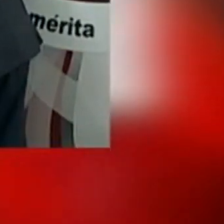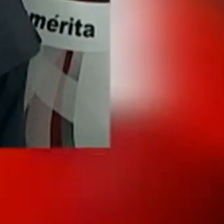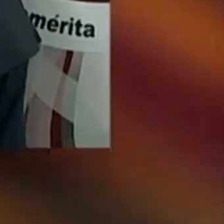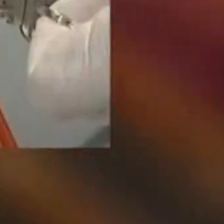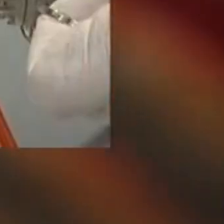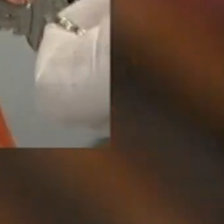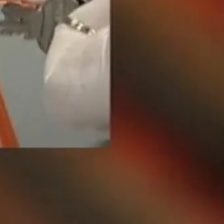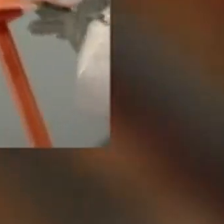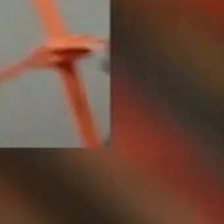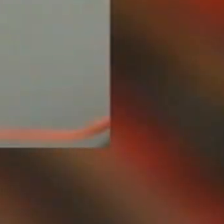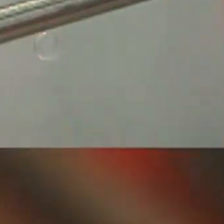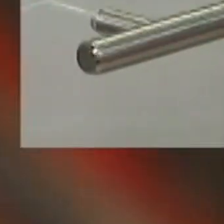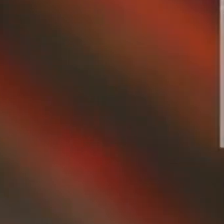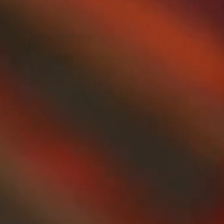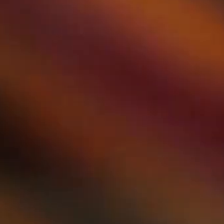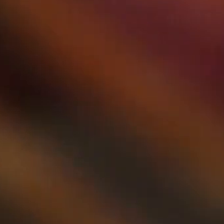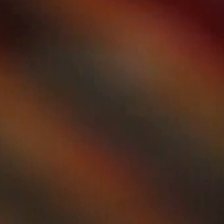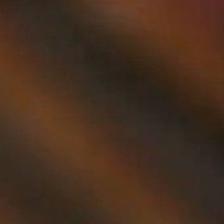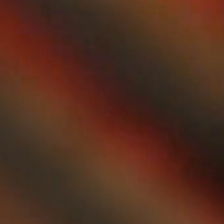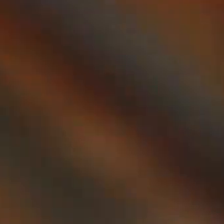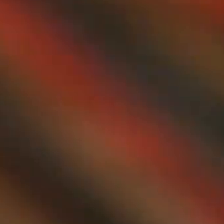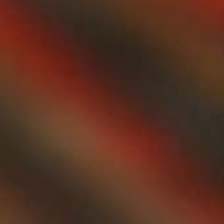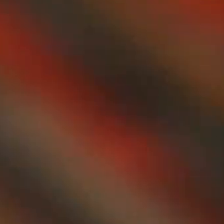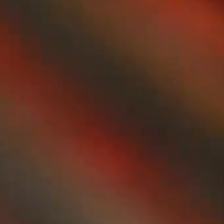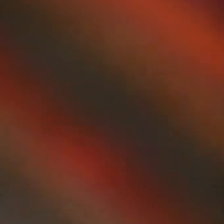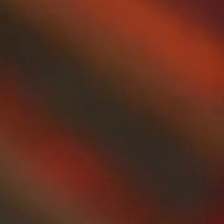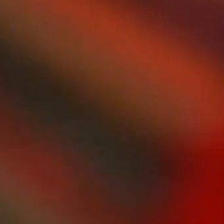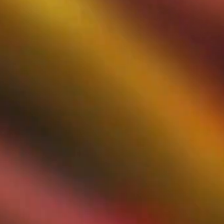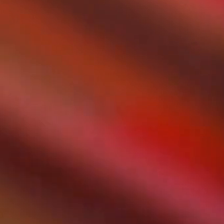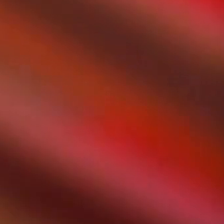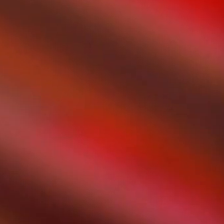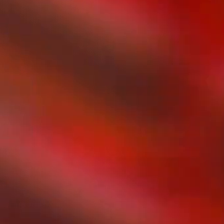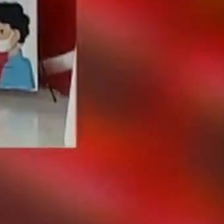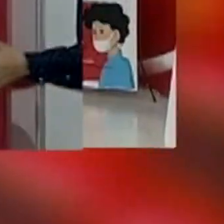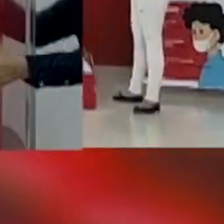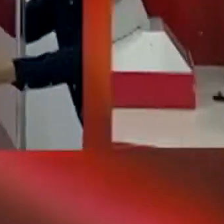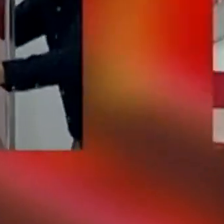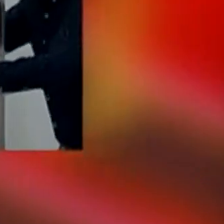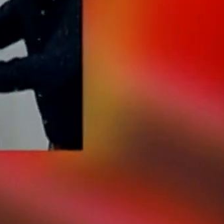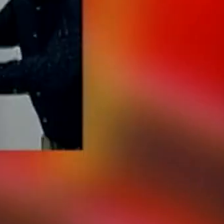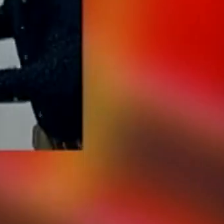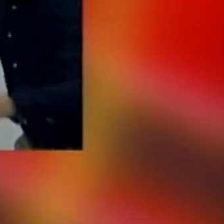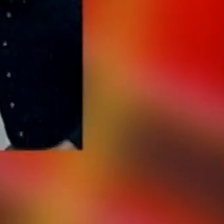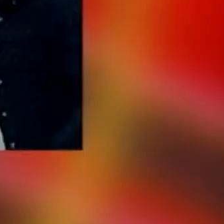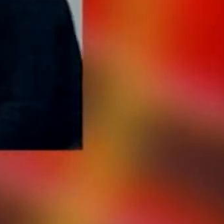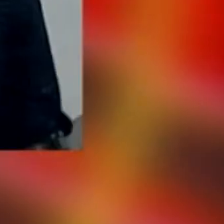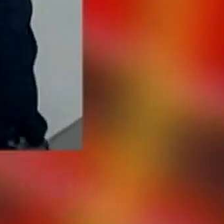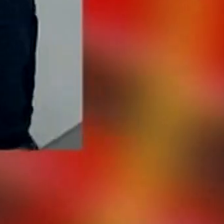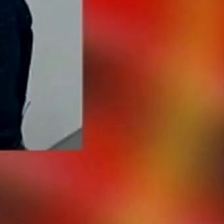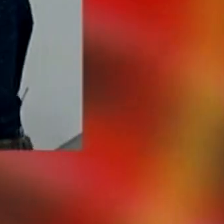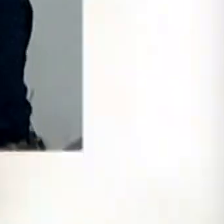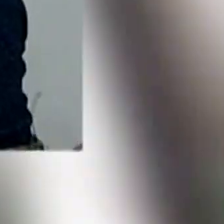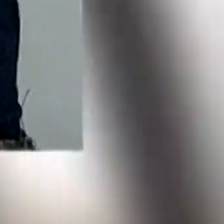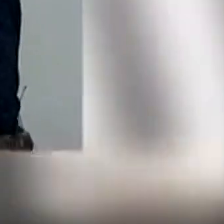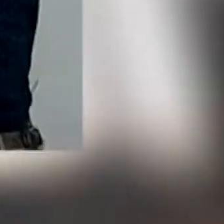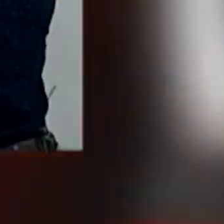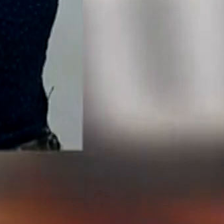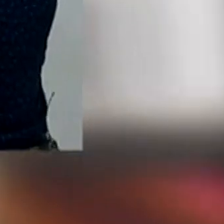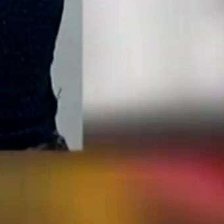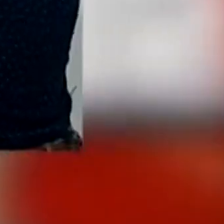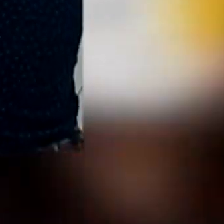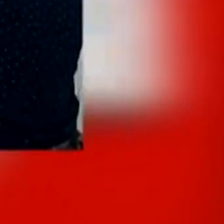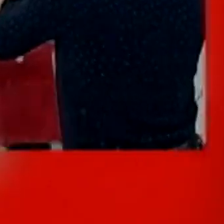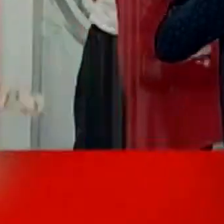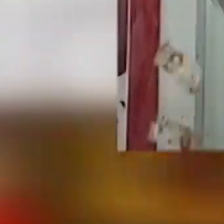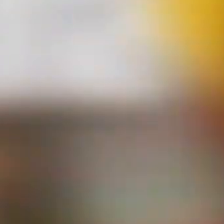No se pierda los divertidos y grandiosos premios que te trae la Rueda de la Fortuna de la Junta de Protección